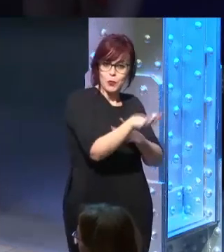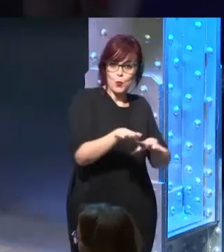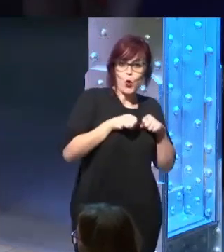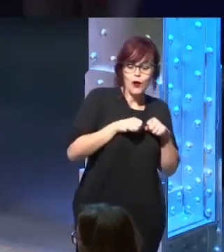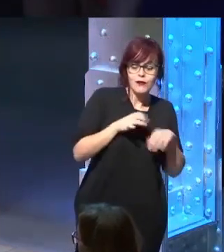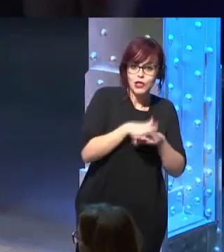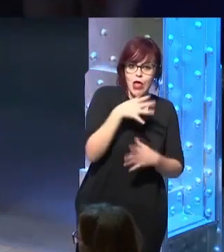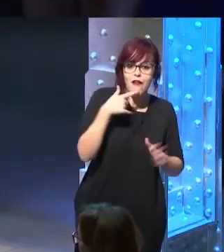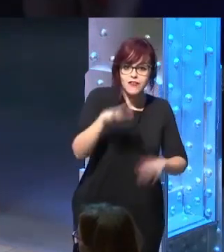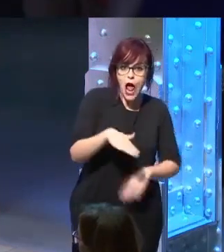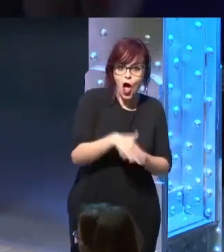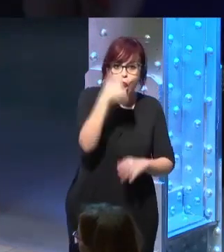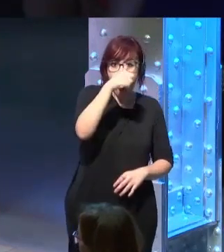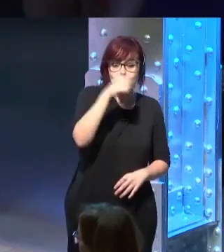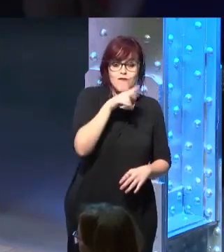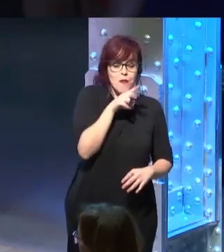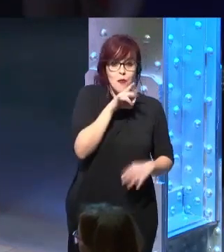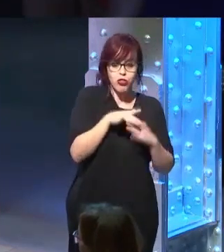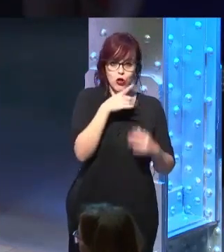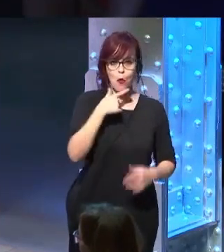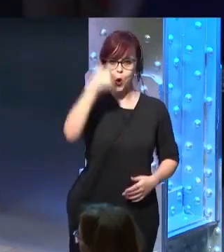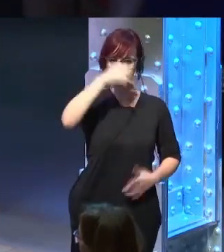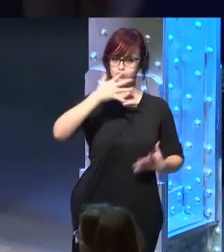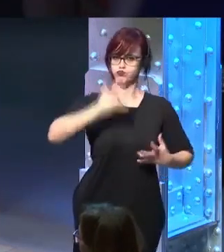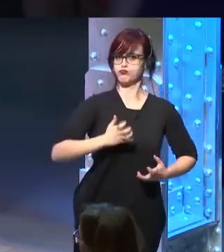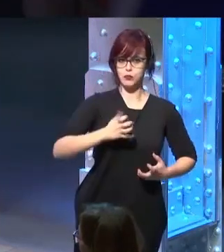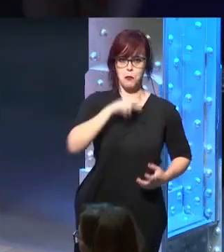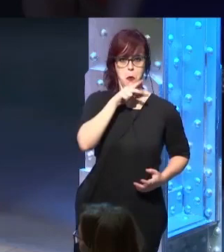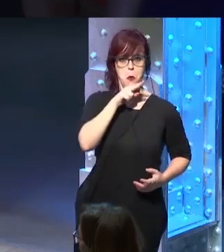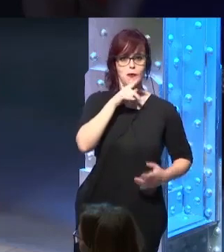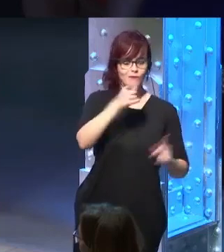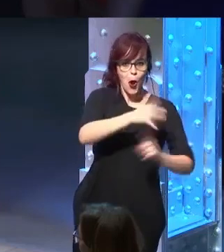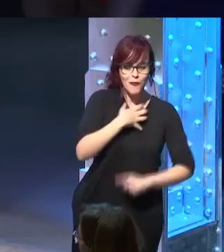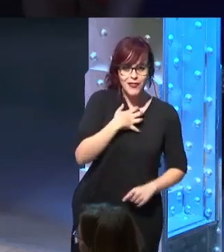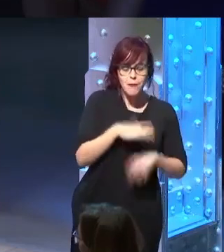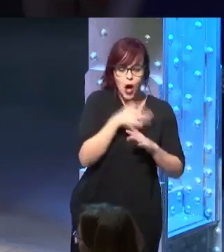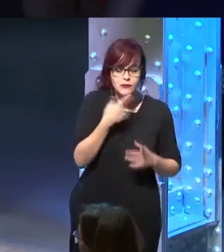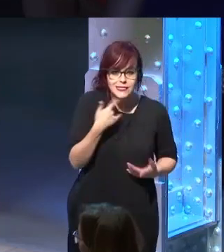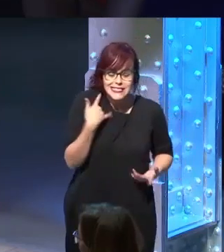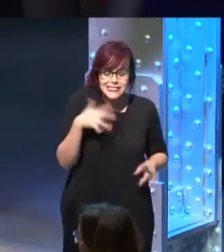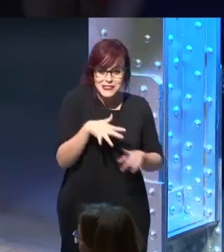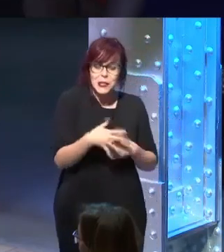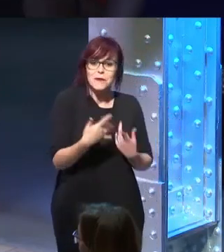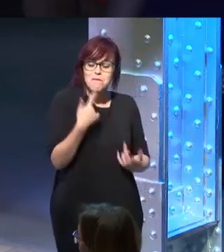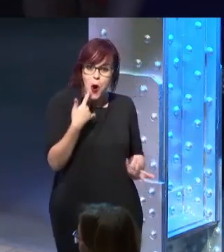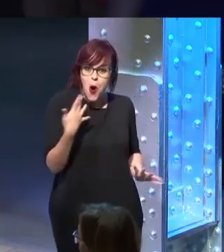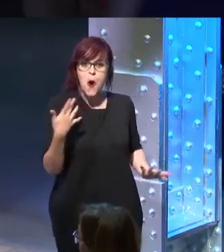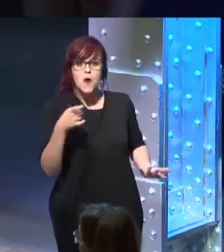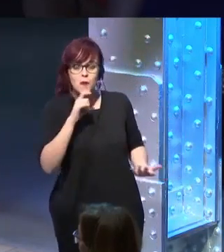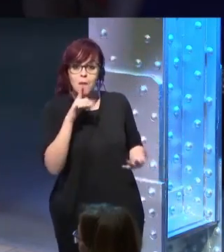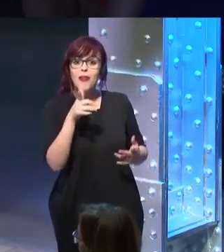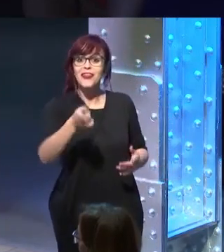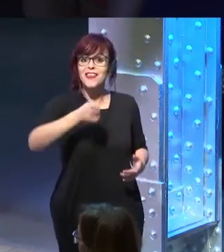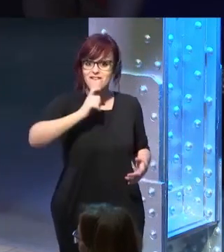nada con un tono varonil. ¿No sería terrible que ocurriera eso y sería más difícil